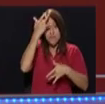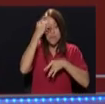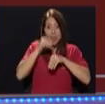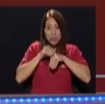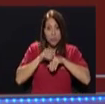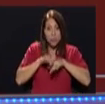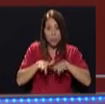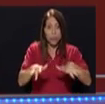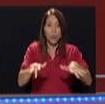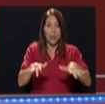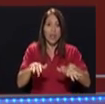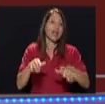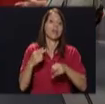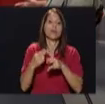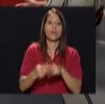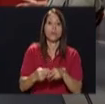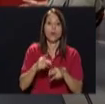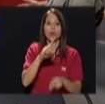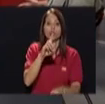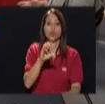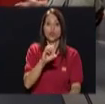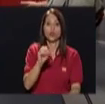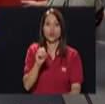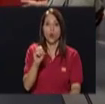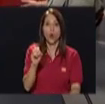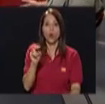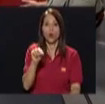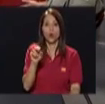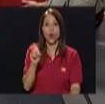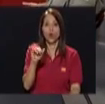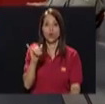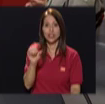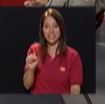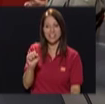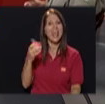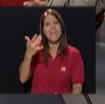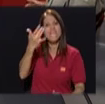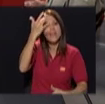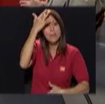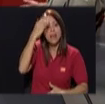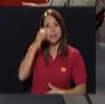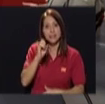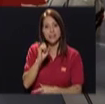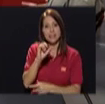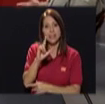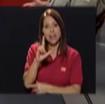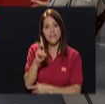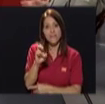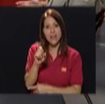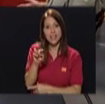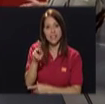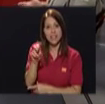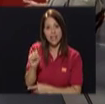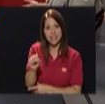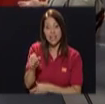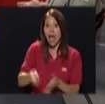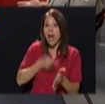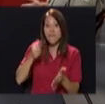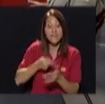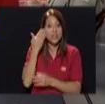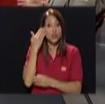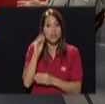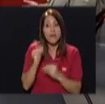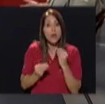de enfermedades silvestres, que sería lo que conocemos como zoonosis, que a veces hay desconocimiento de cómo se presenta